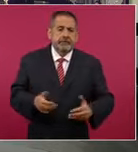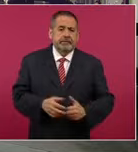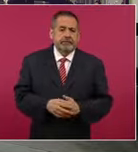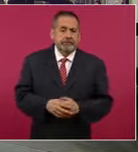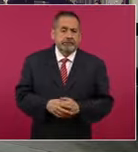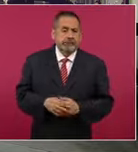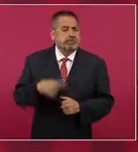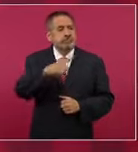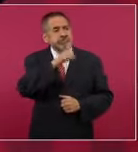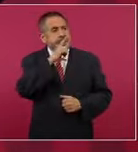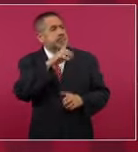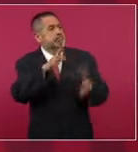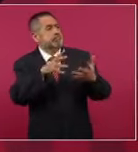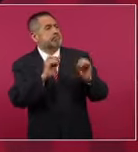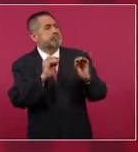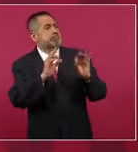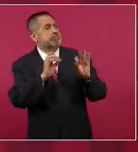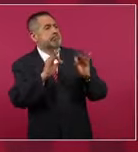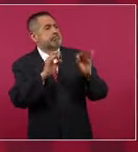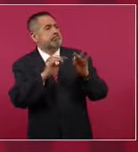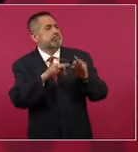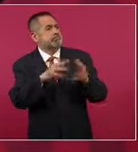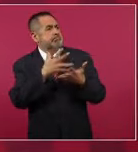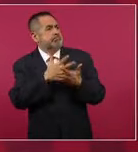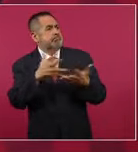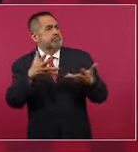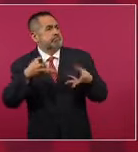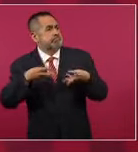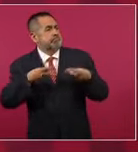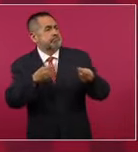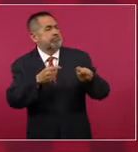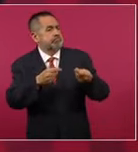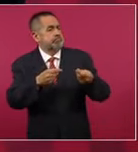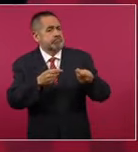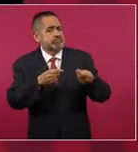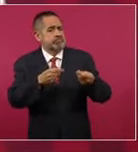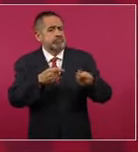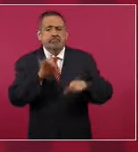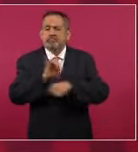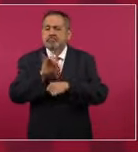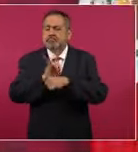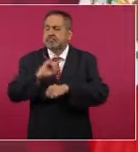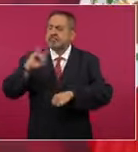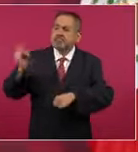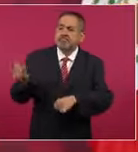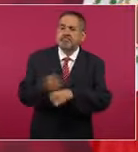Son aparatos burocráticos onerosos, de fachada.